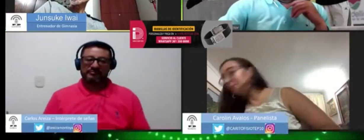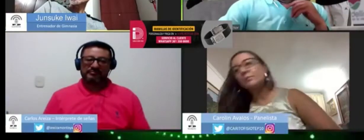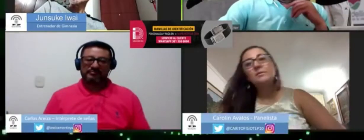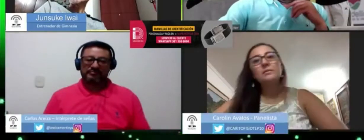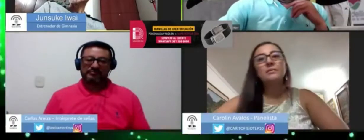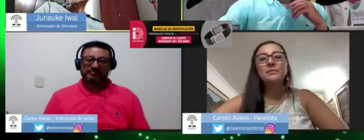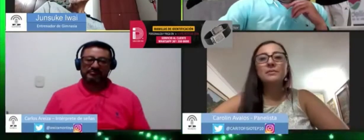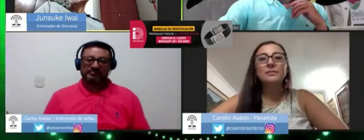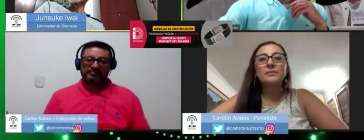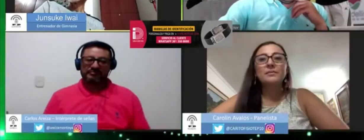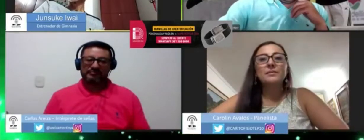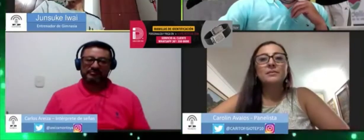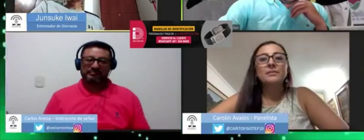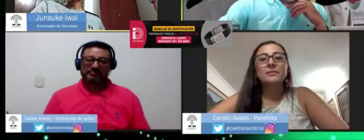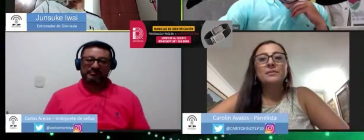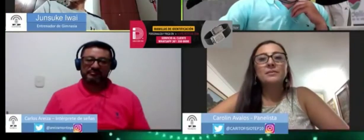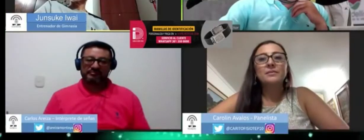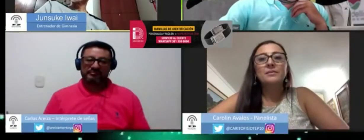entonces